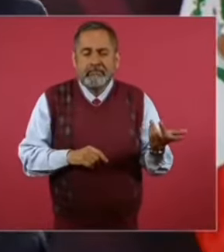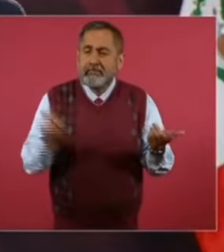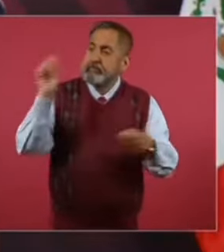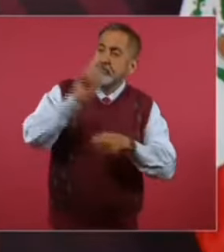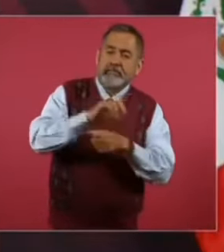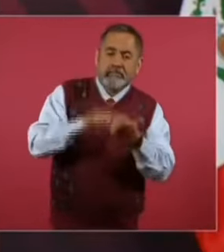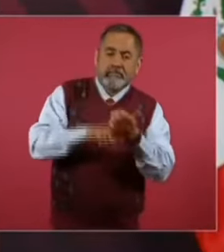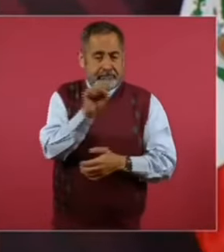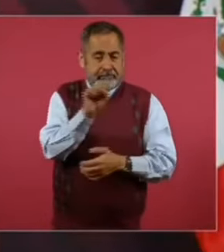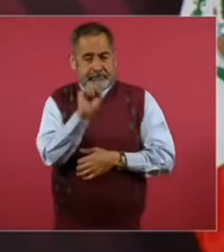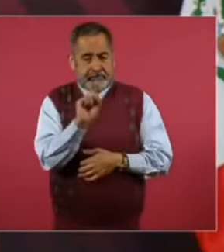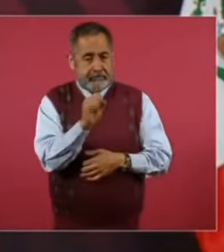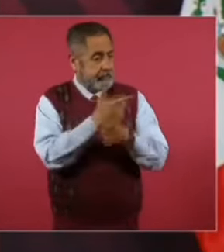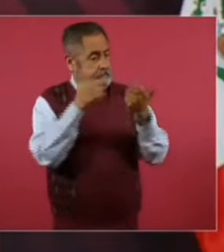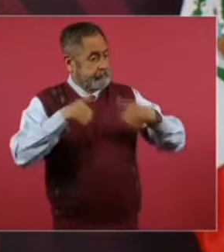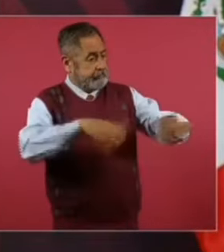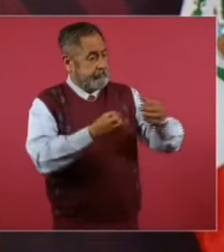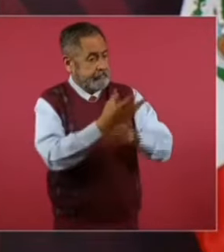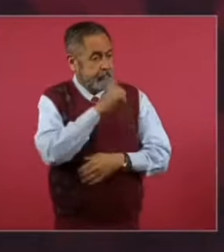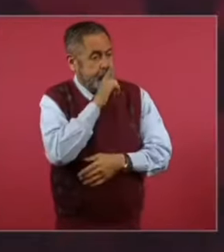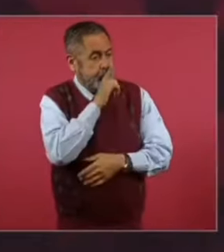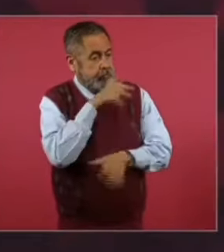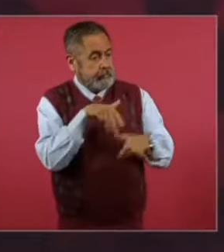salgan el fin de semana